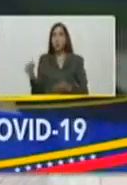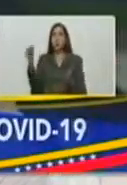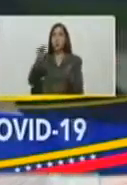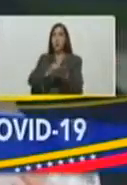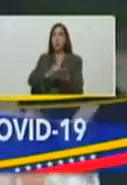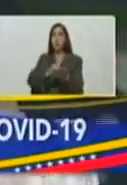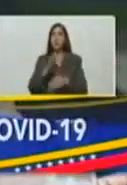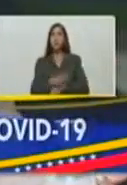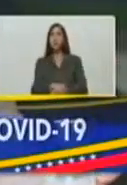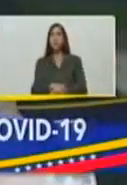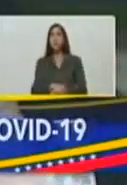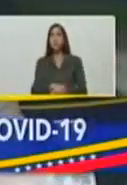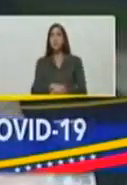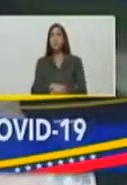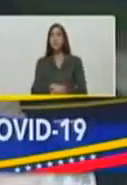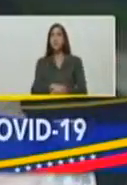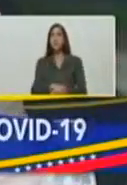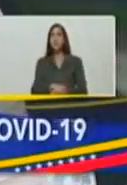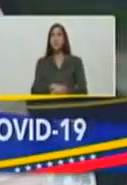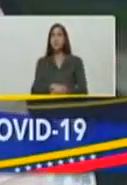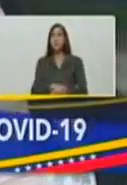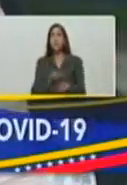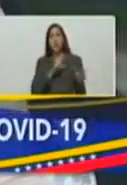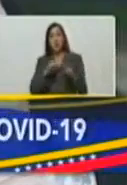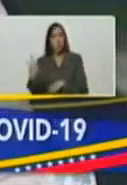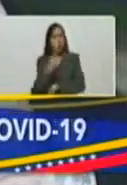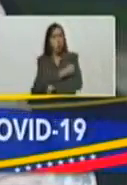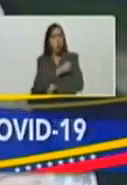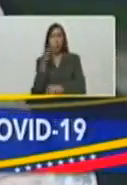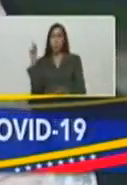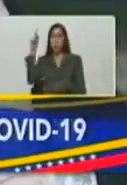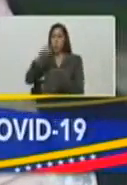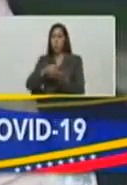indicó, ya han llegado vacunas para empezar a vacunar a los niños